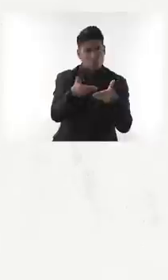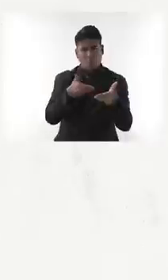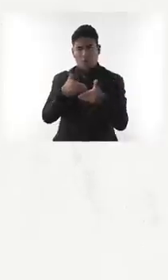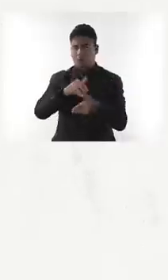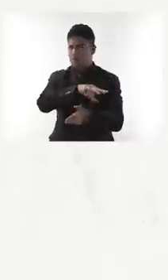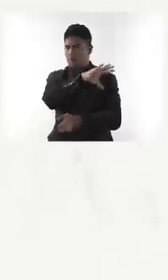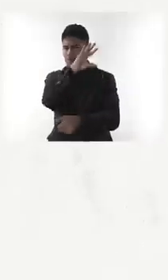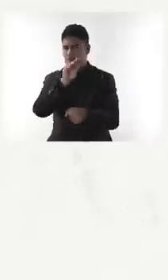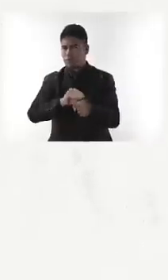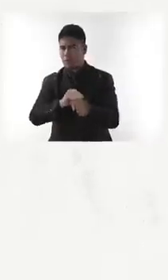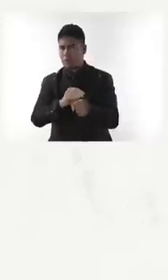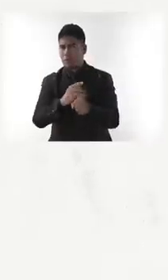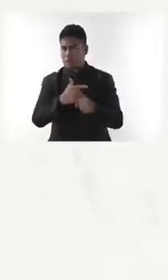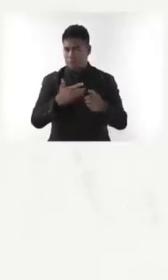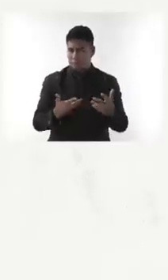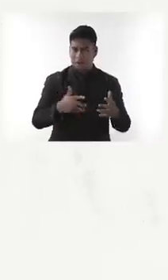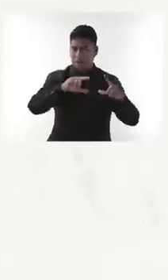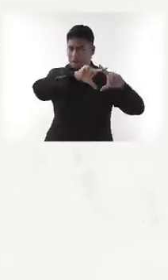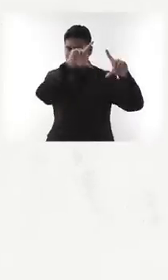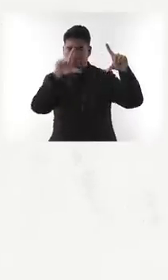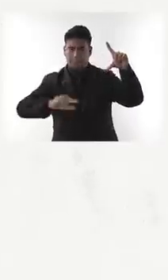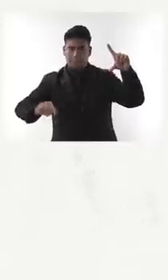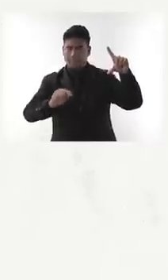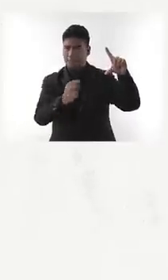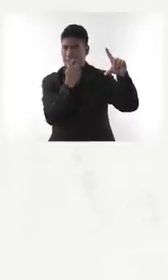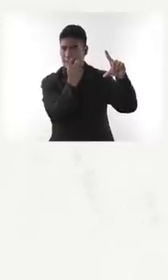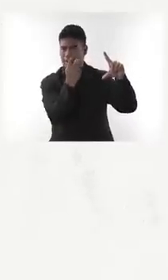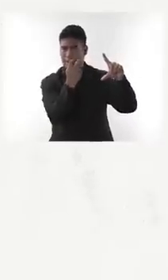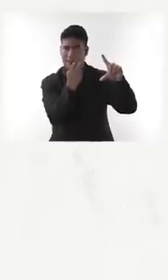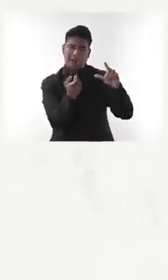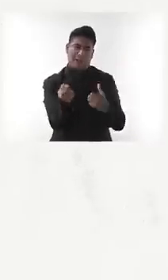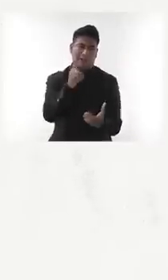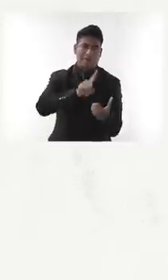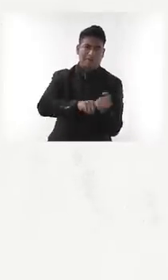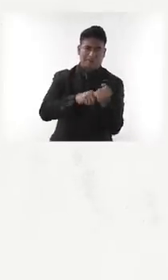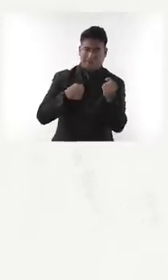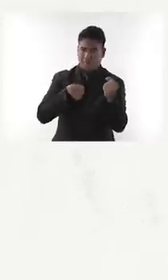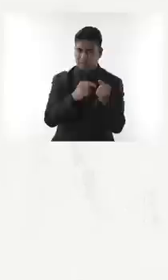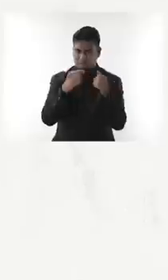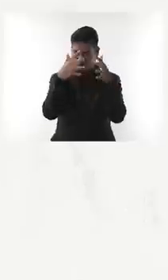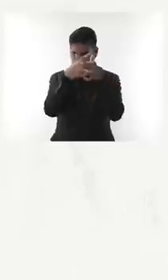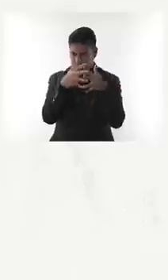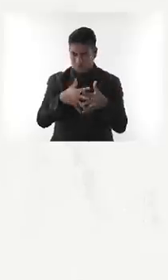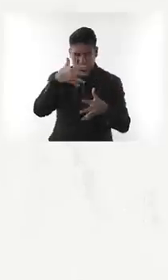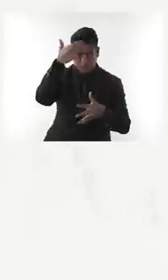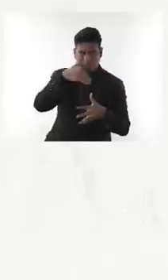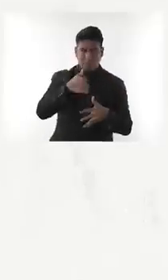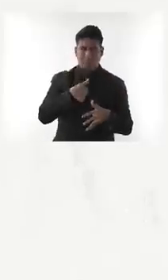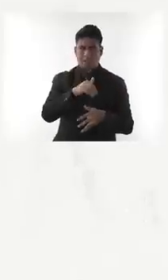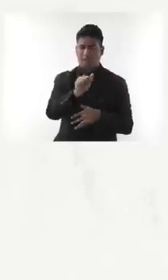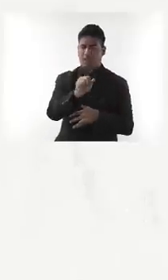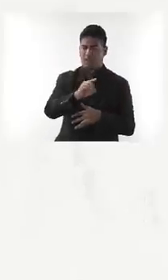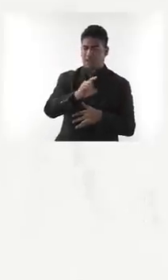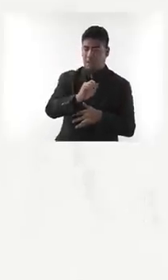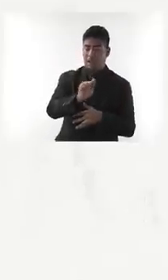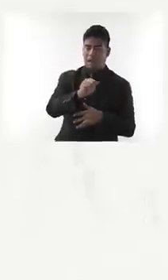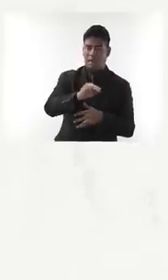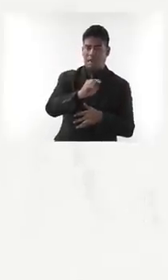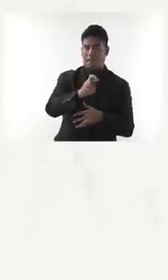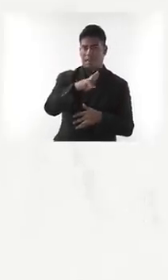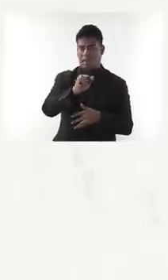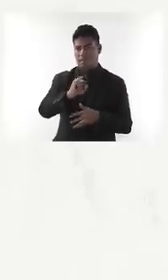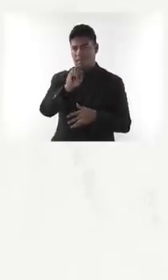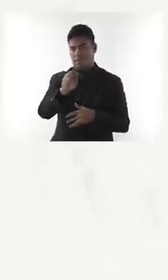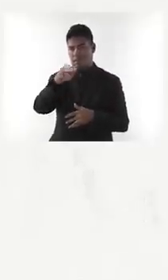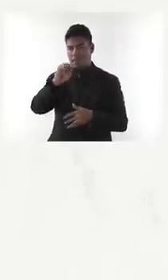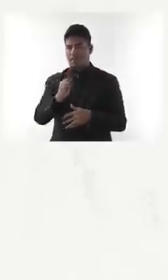las selecciones nacionales. Dentro de la estructura del señor Ares, se ratifican a Andrea Rodebau y a Jaime Ordiales